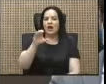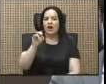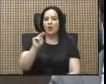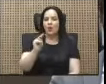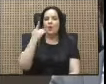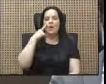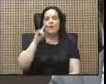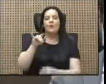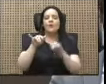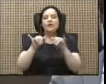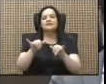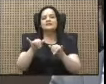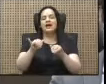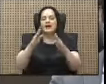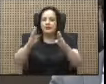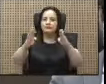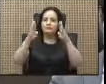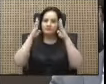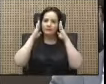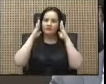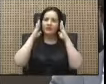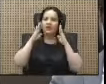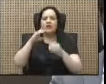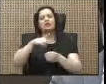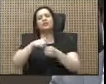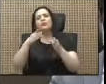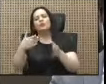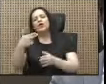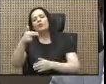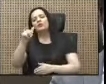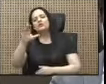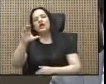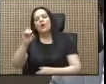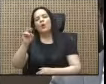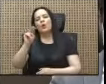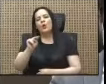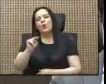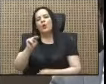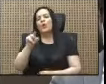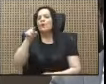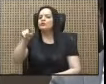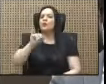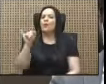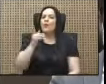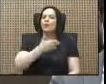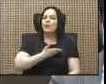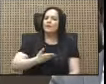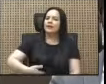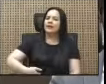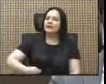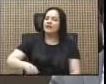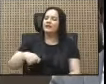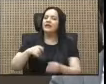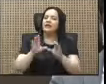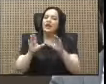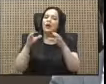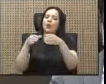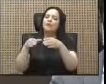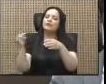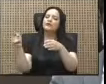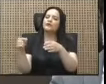mi atención. Diputado Chacón, usted como presidente de la Comisión